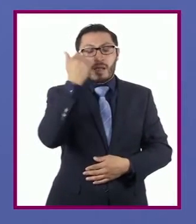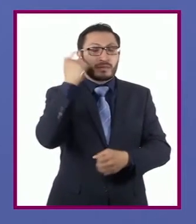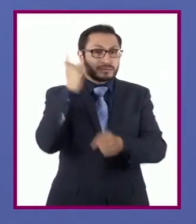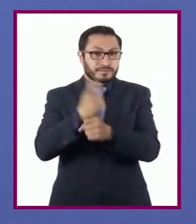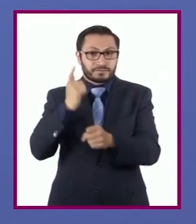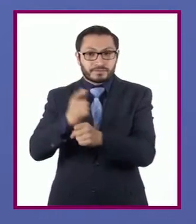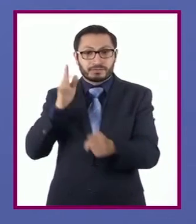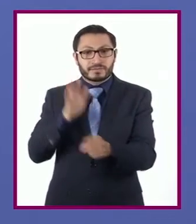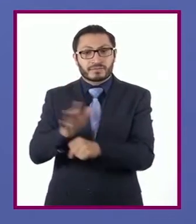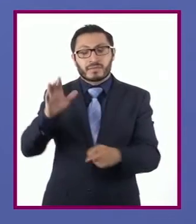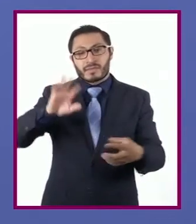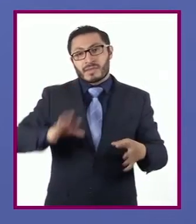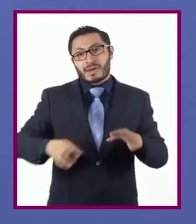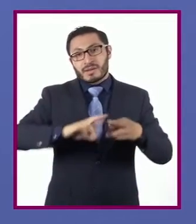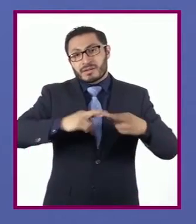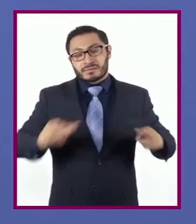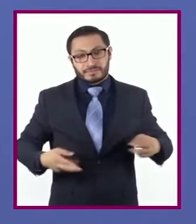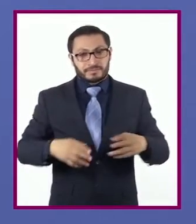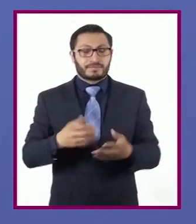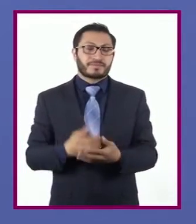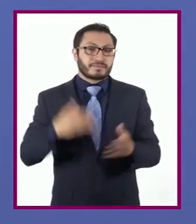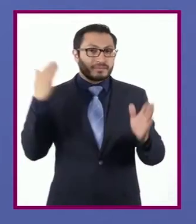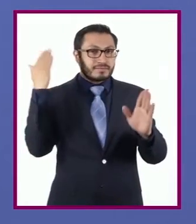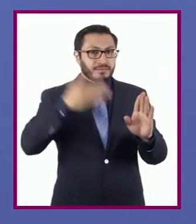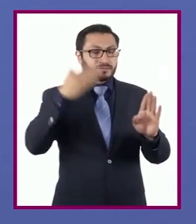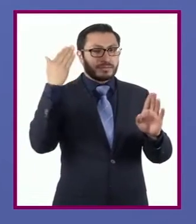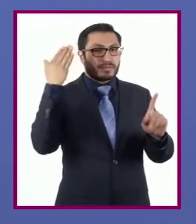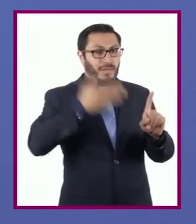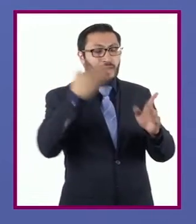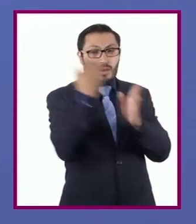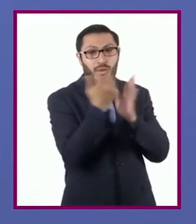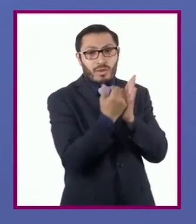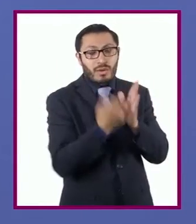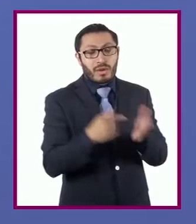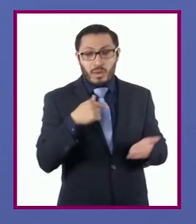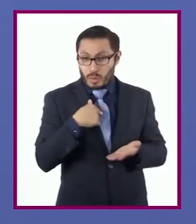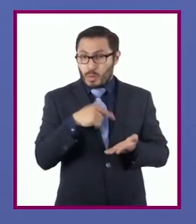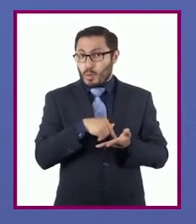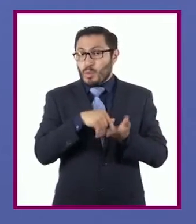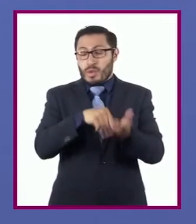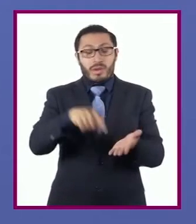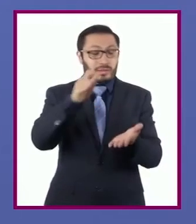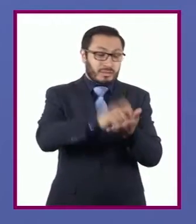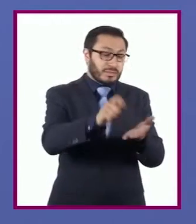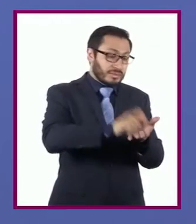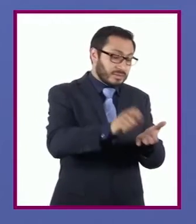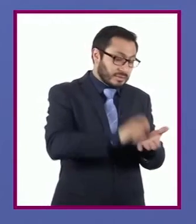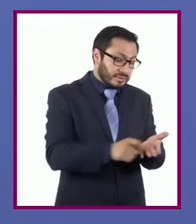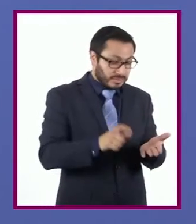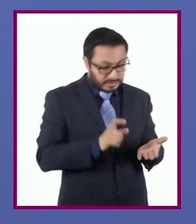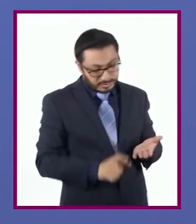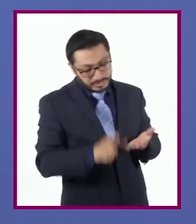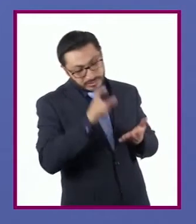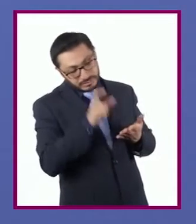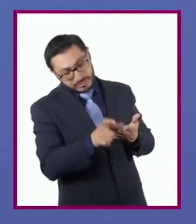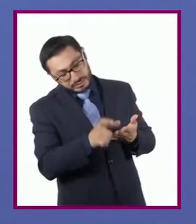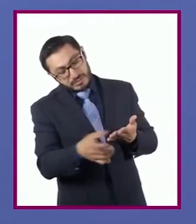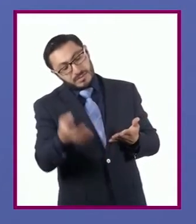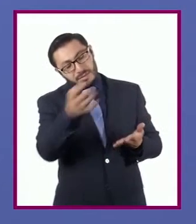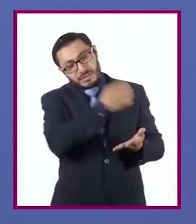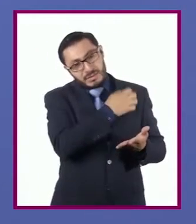con qué ámbitos se relacionan las aspiraciones que anotaron, les propongo que escriban delante de la oración